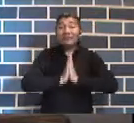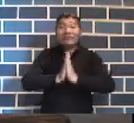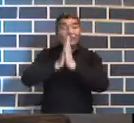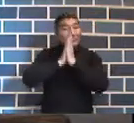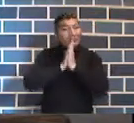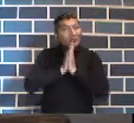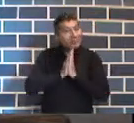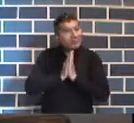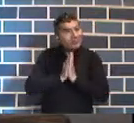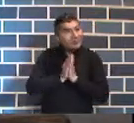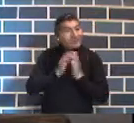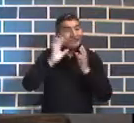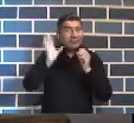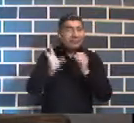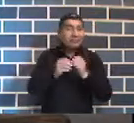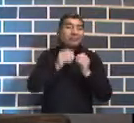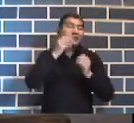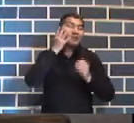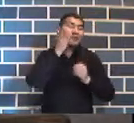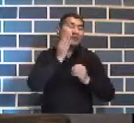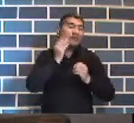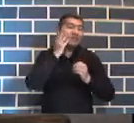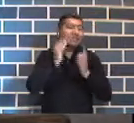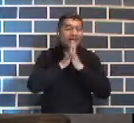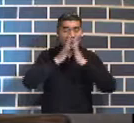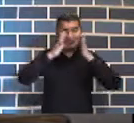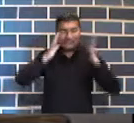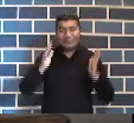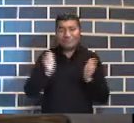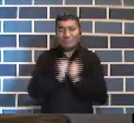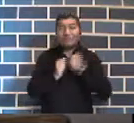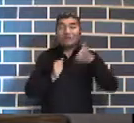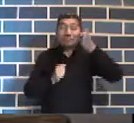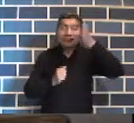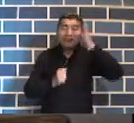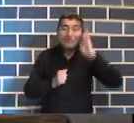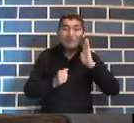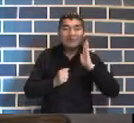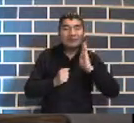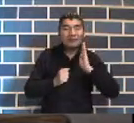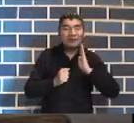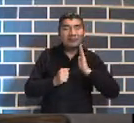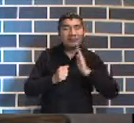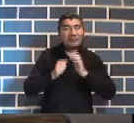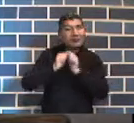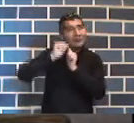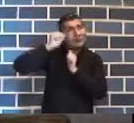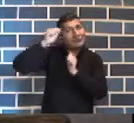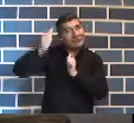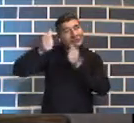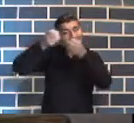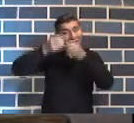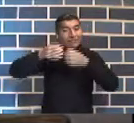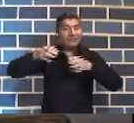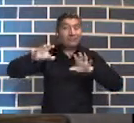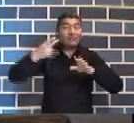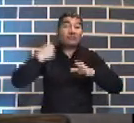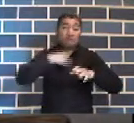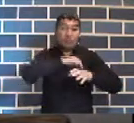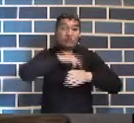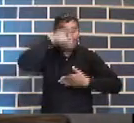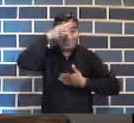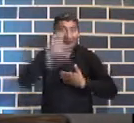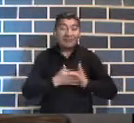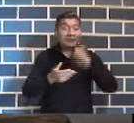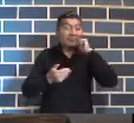intimidad se hace experiencia intensa de dios cae en las distancias somos hijos adoptivos